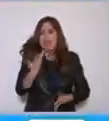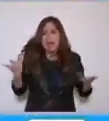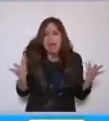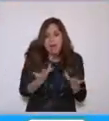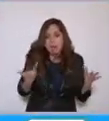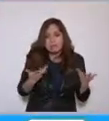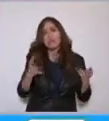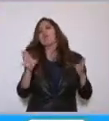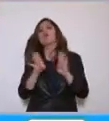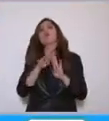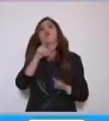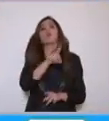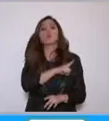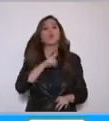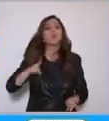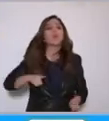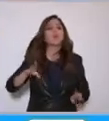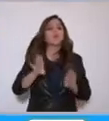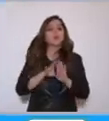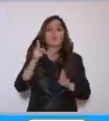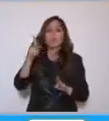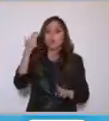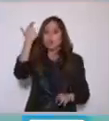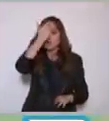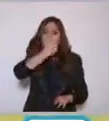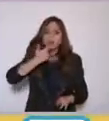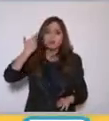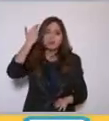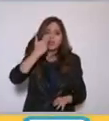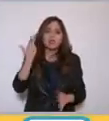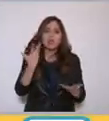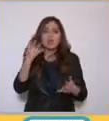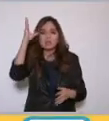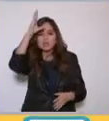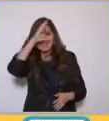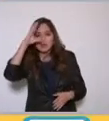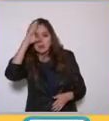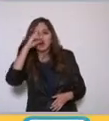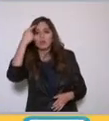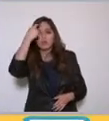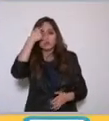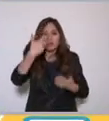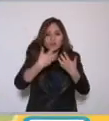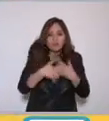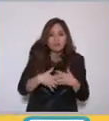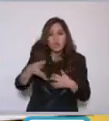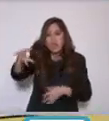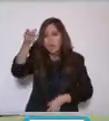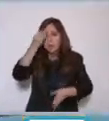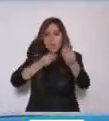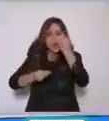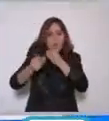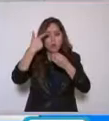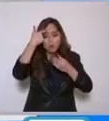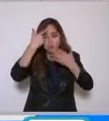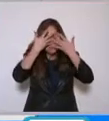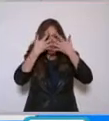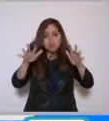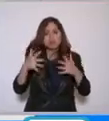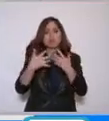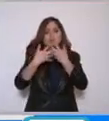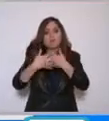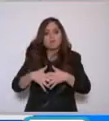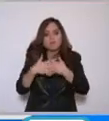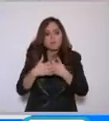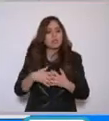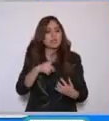forma de medir de manera científica cómo estamos desarrollando capacidades de conocimiento, cómo nuestro cerebro